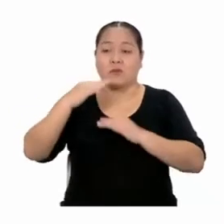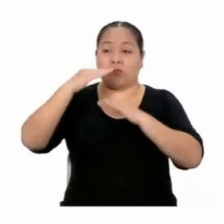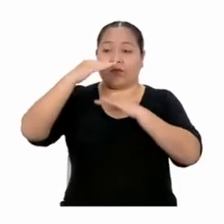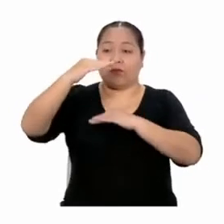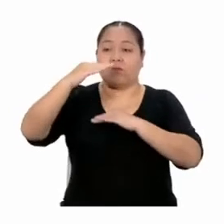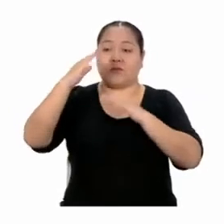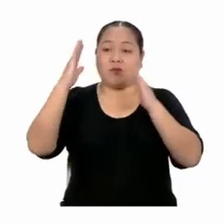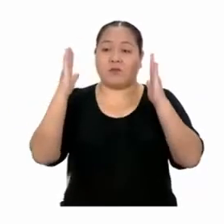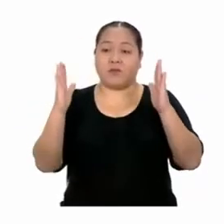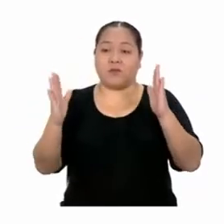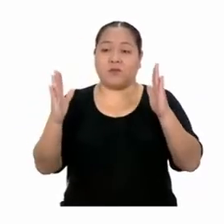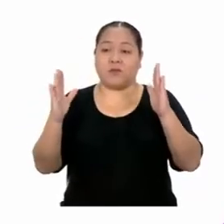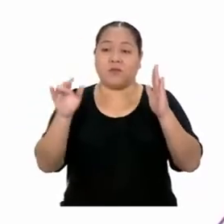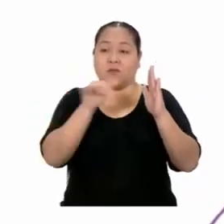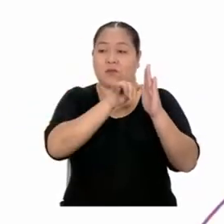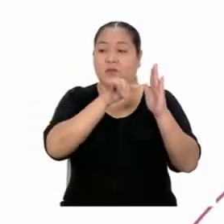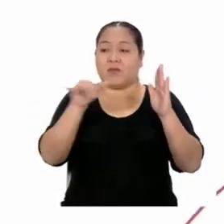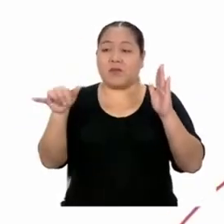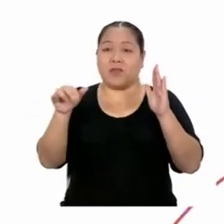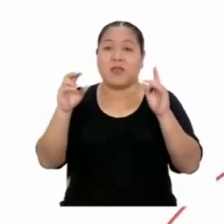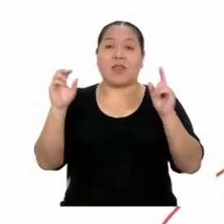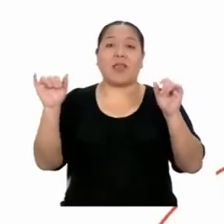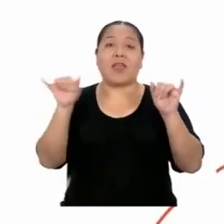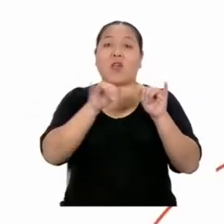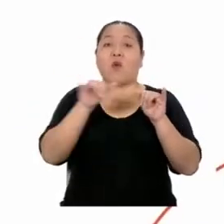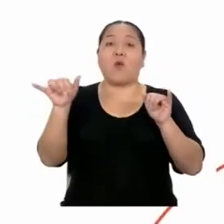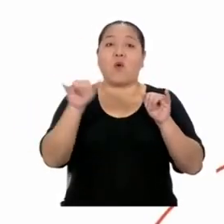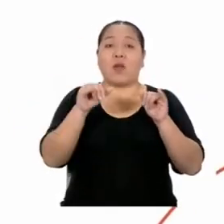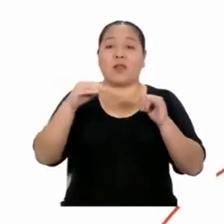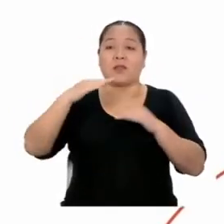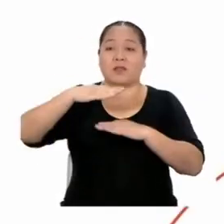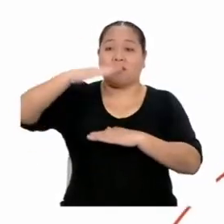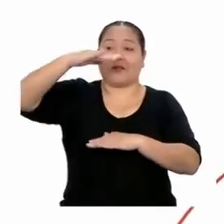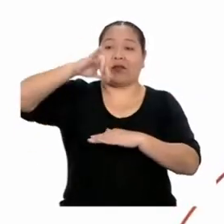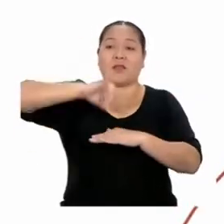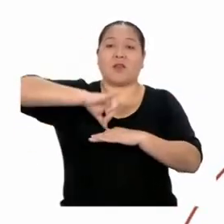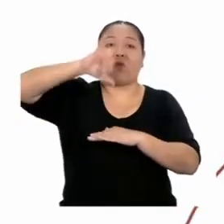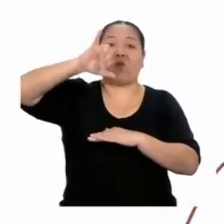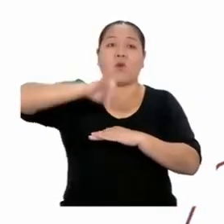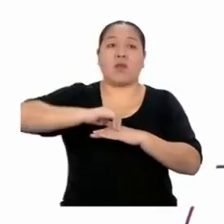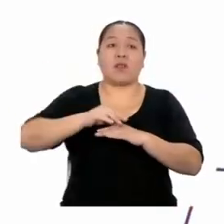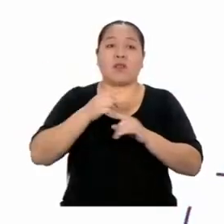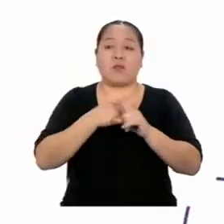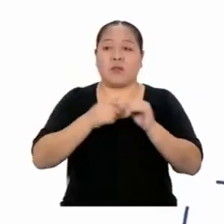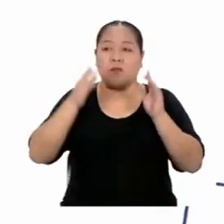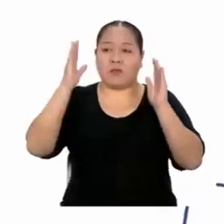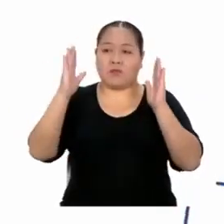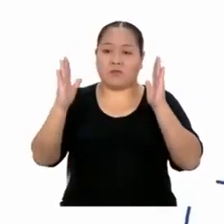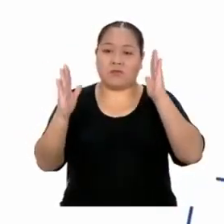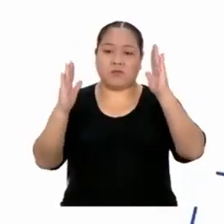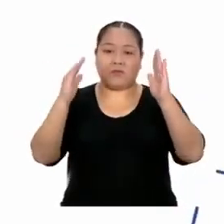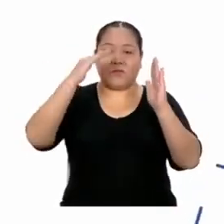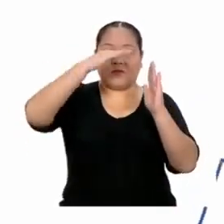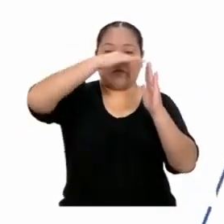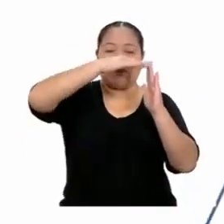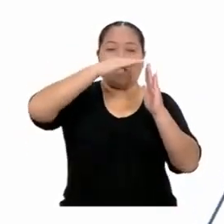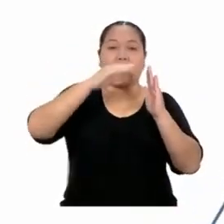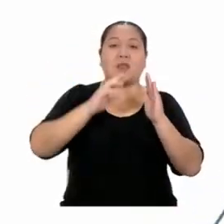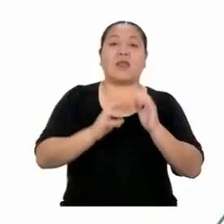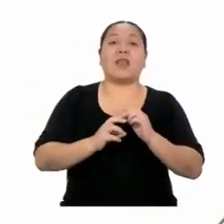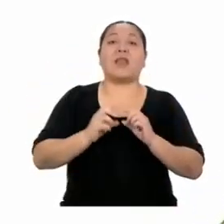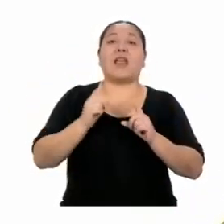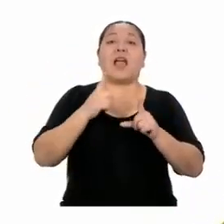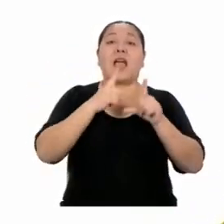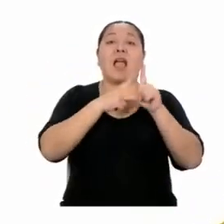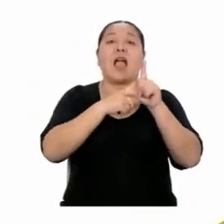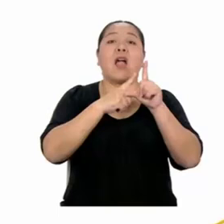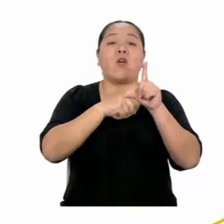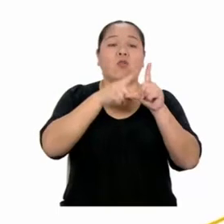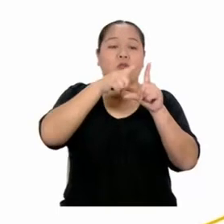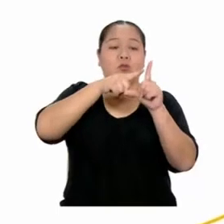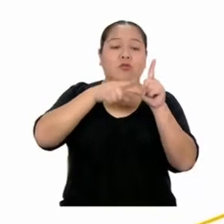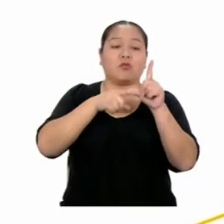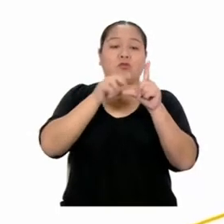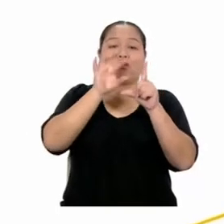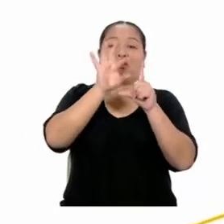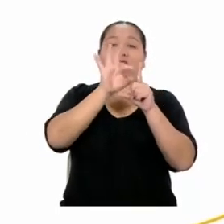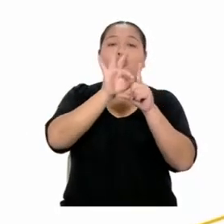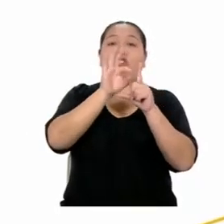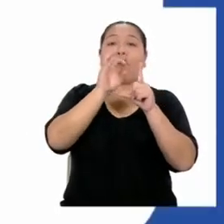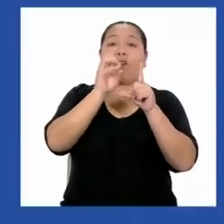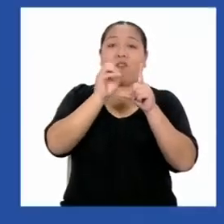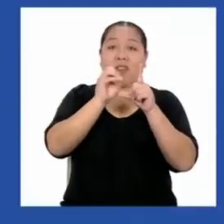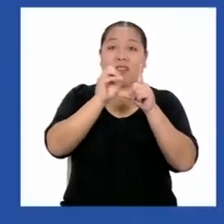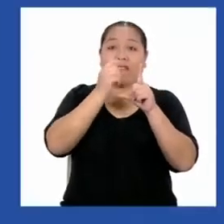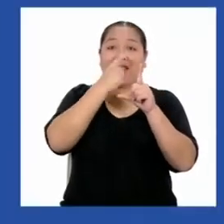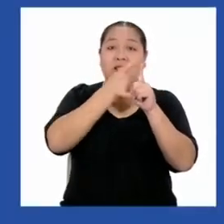iguales y cuyos 4 ángulos son todos rectos. ¿Qué quiere decir que son ángulos rectos? Quiere decir que miden 90